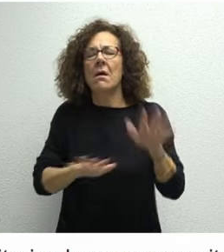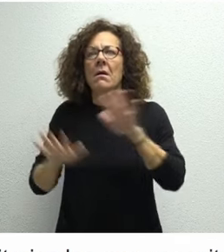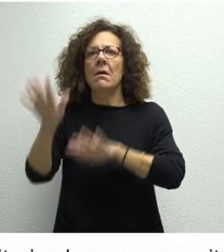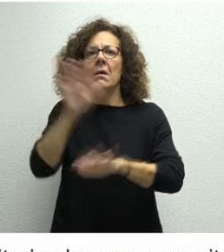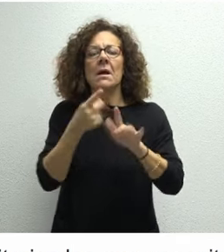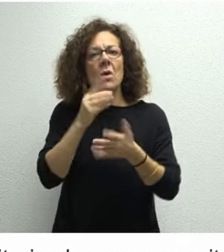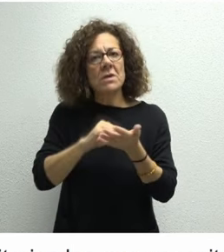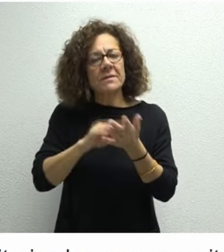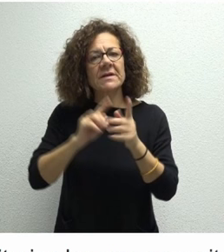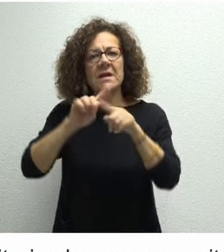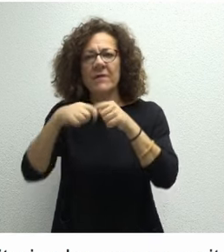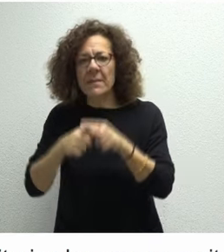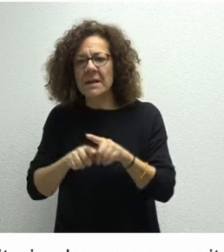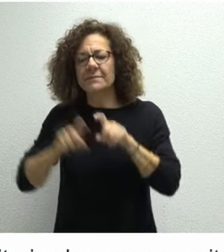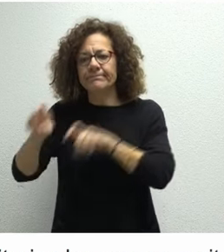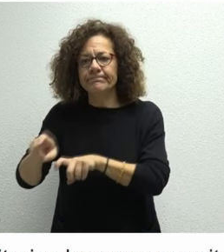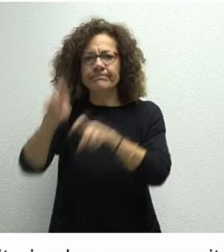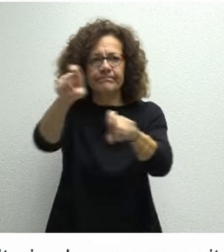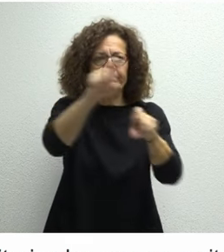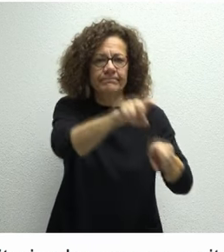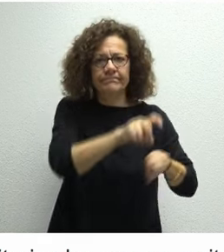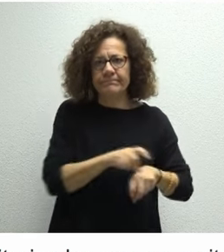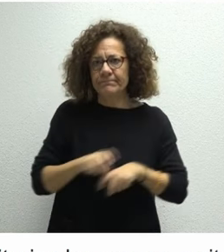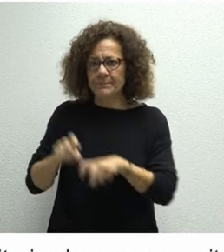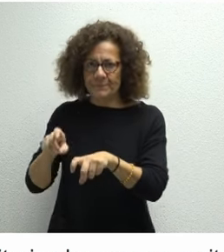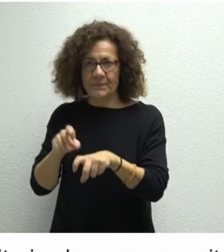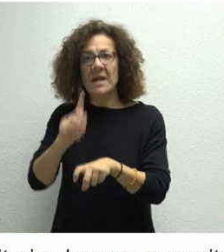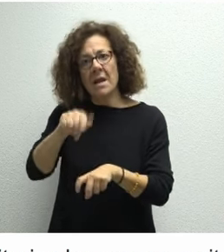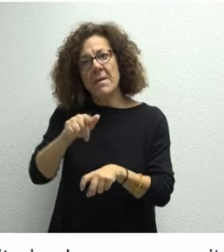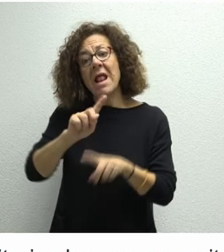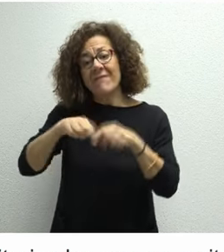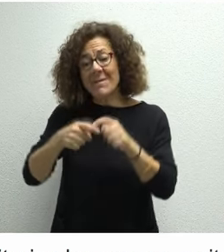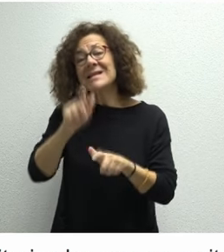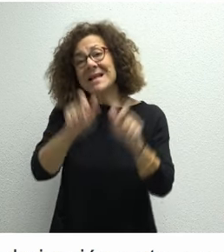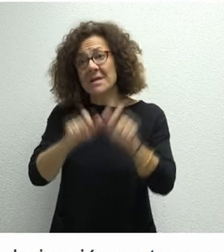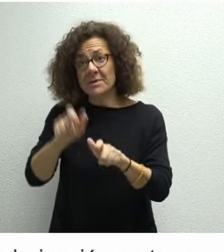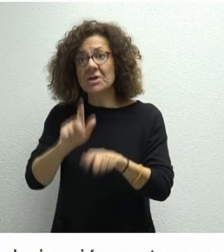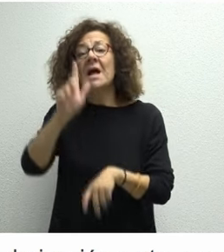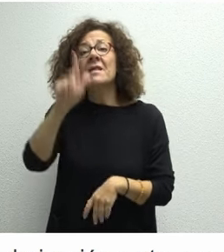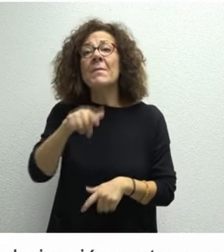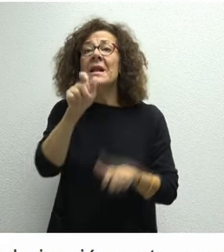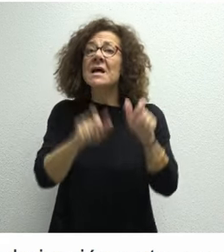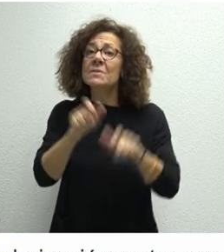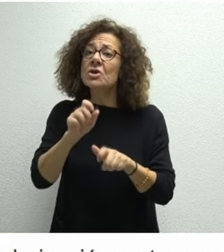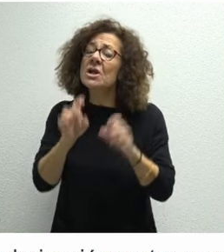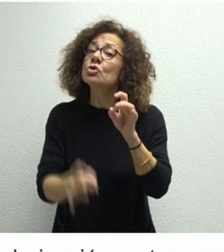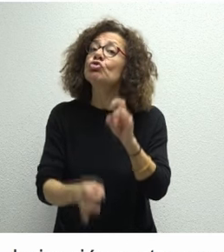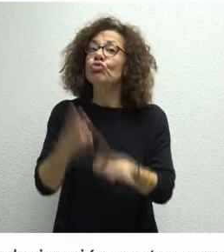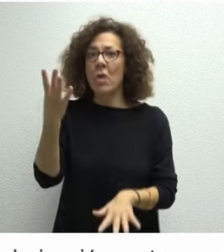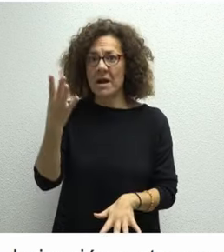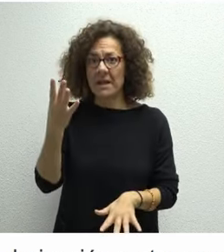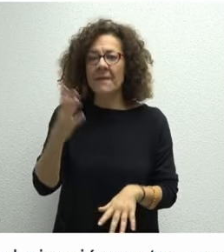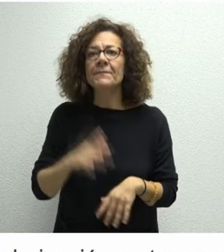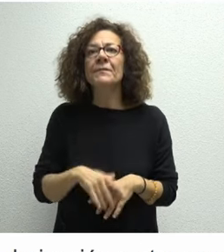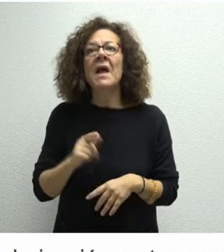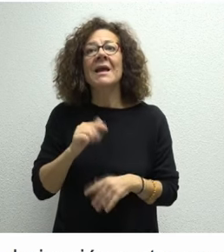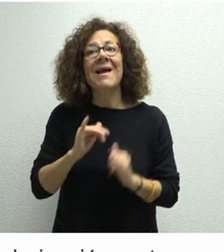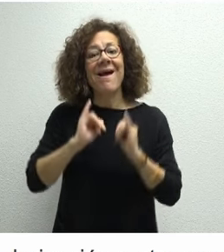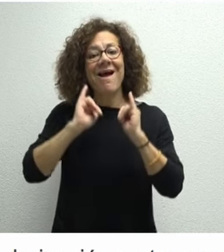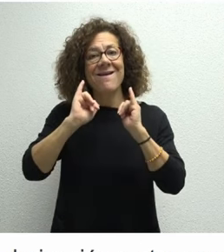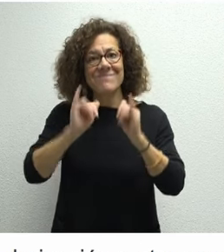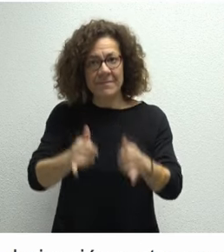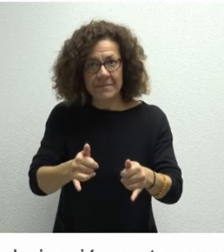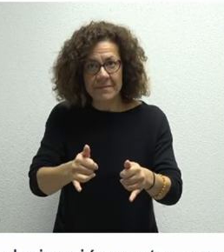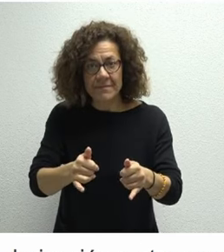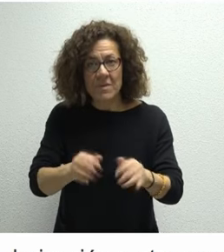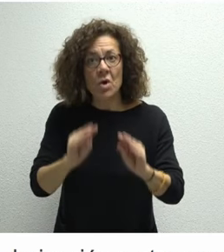veces para las familias el ir de aquí para allá no Y para las personas y además eh También las personas han tenido la suerte de que eh se han desplazado